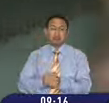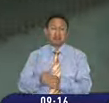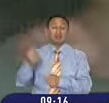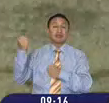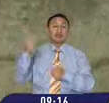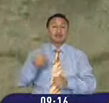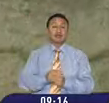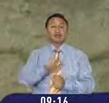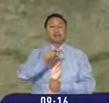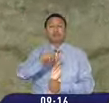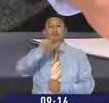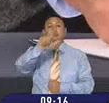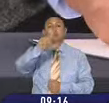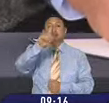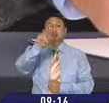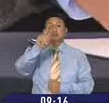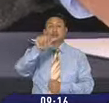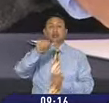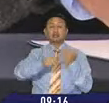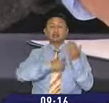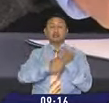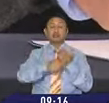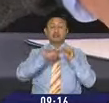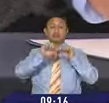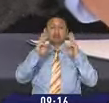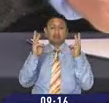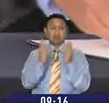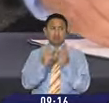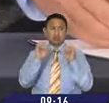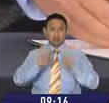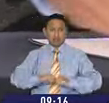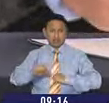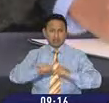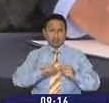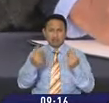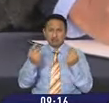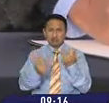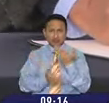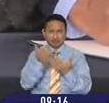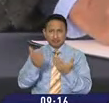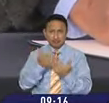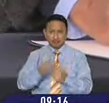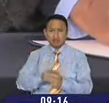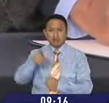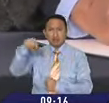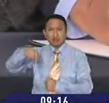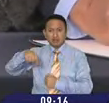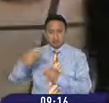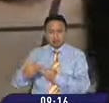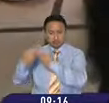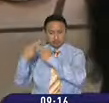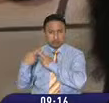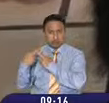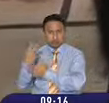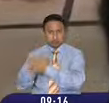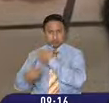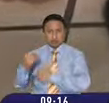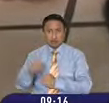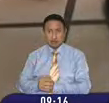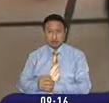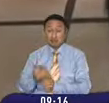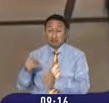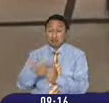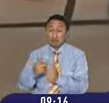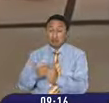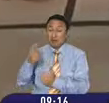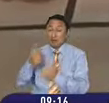Fundación Aldea pide al Ministerio de Inclusión Económica y Social facilitar los trámites a quienes se han hecho cargo de los menores, que además de